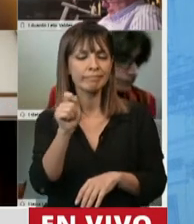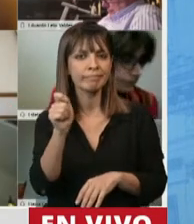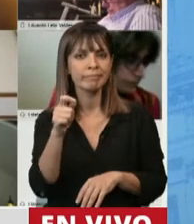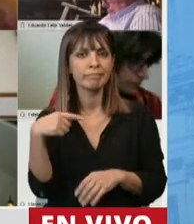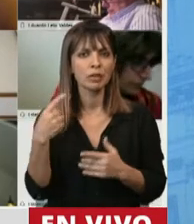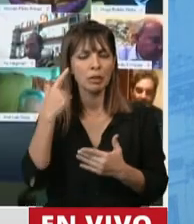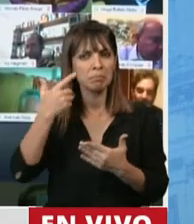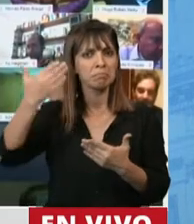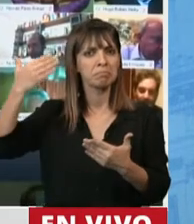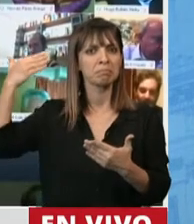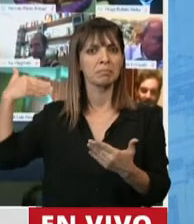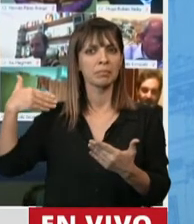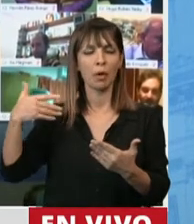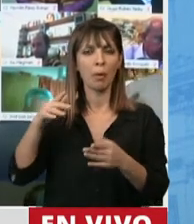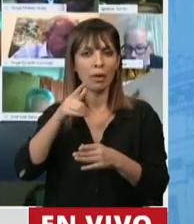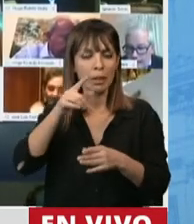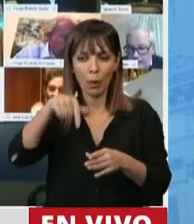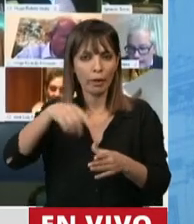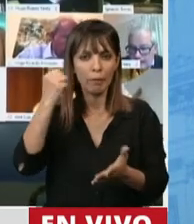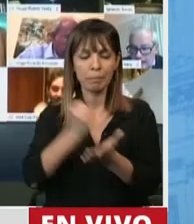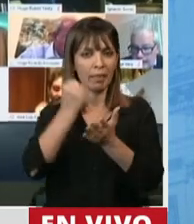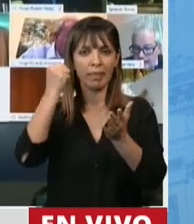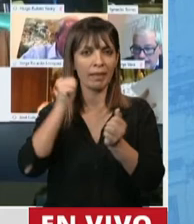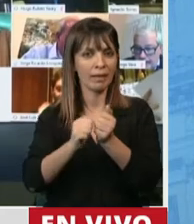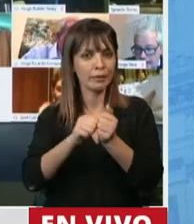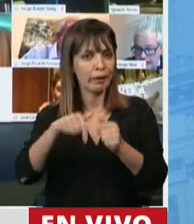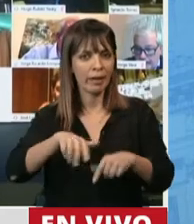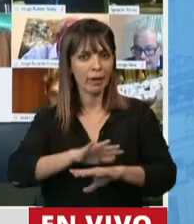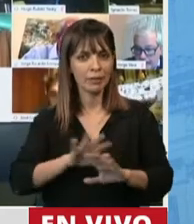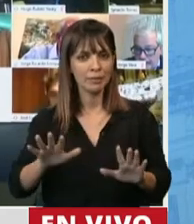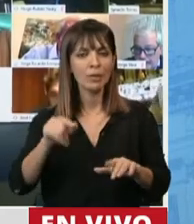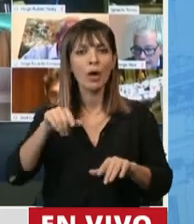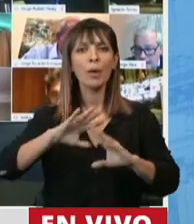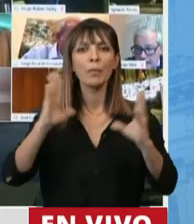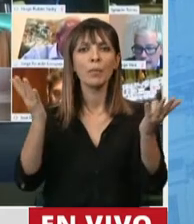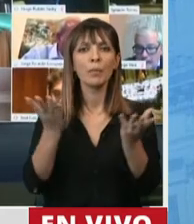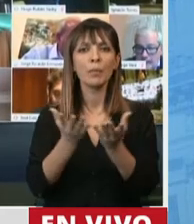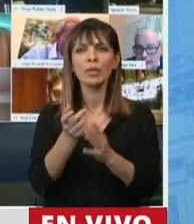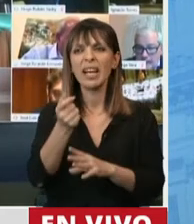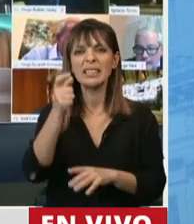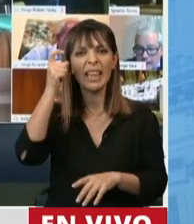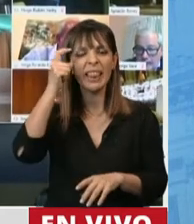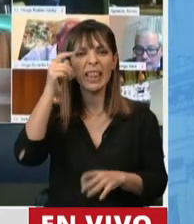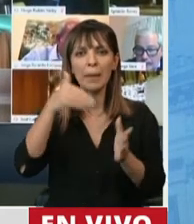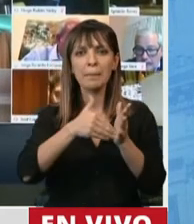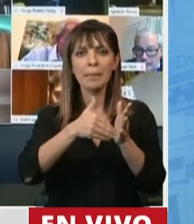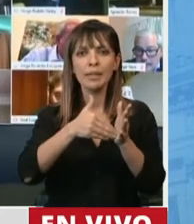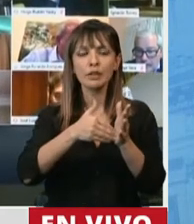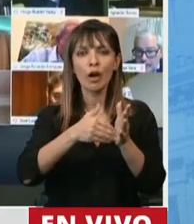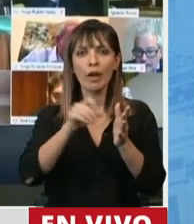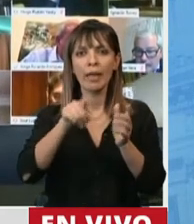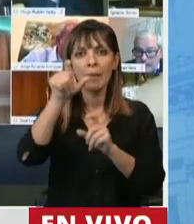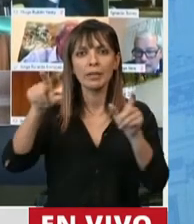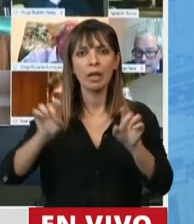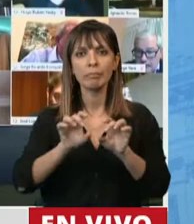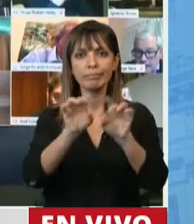recordemos como un hito histórico. Hoy el mundo tiene casi 10 millones de casos de esta nueva